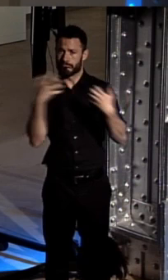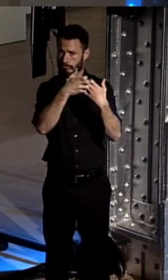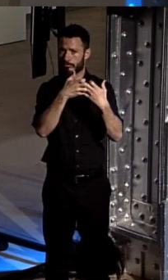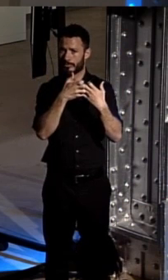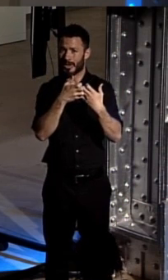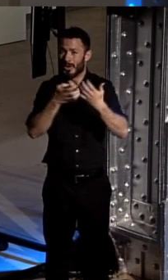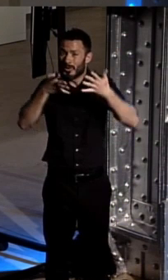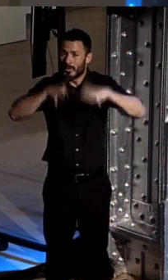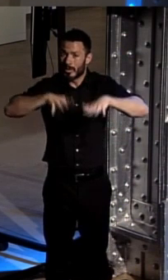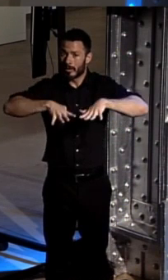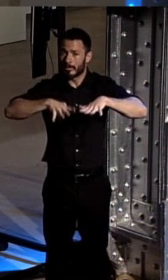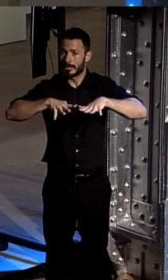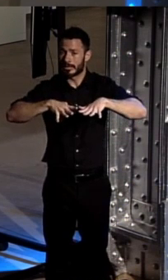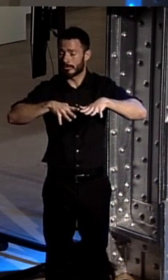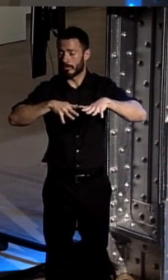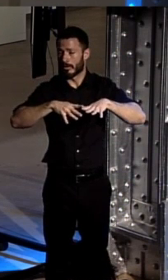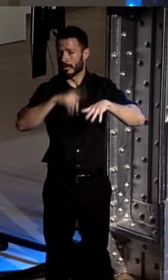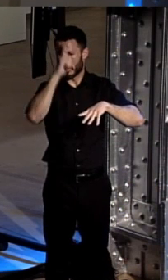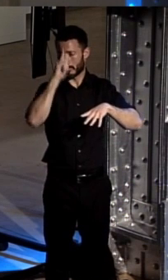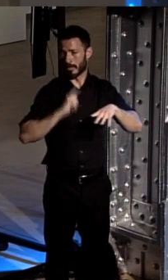estuvo durante 9 meses, cuando se tomó esta imagen,